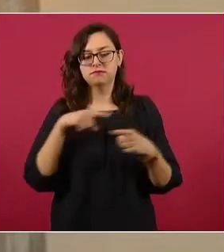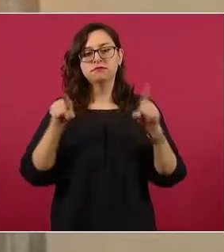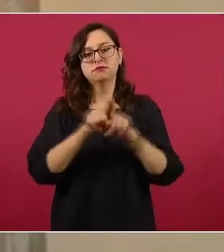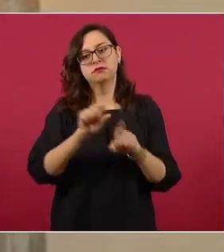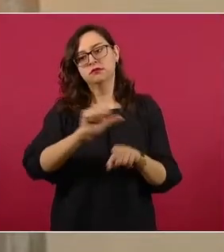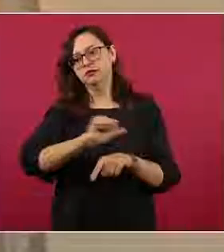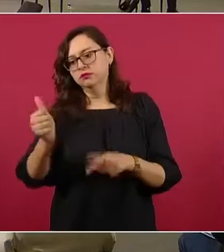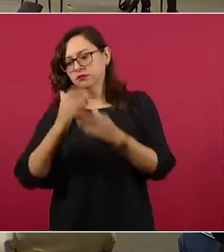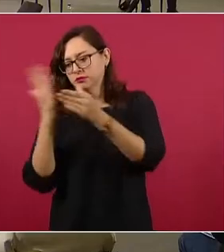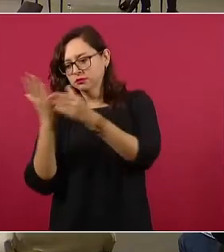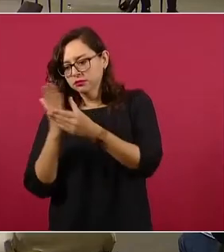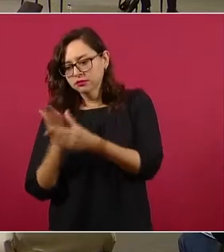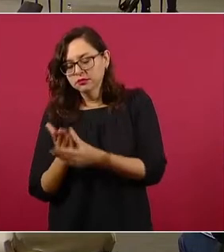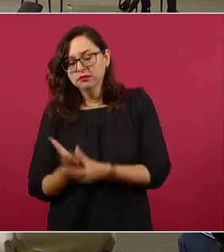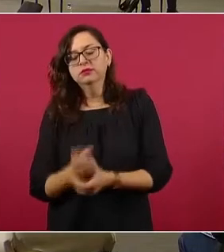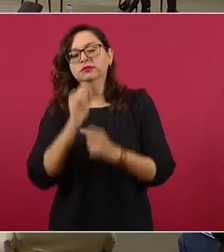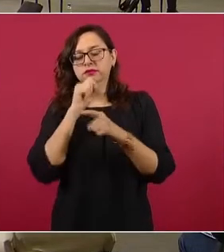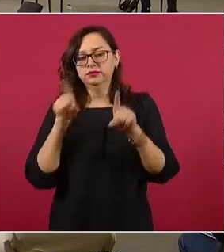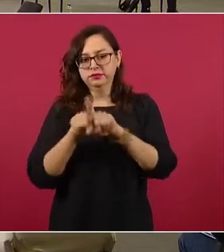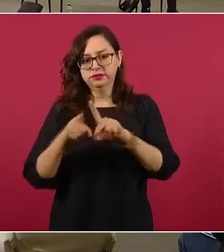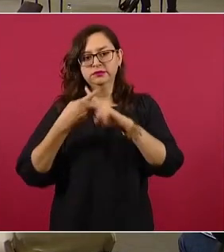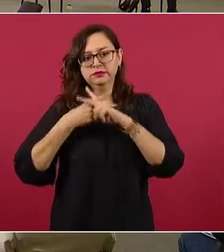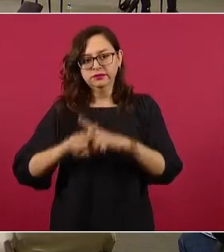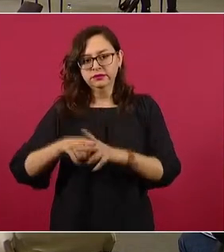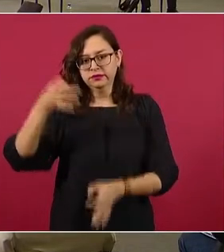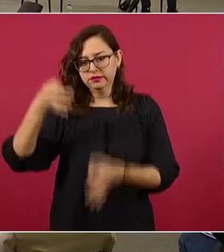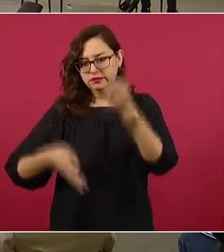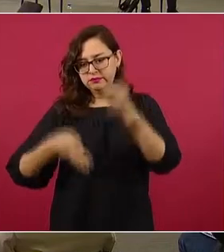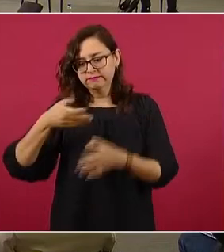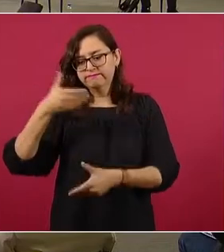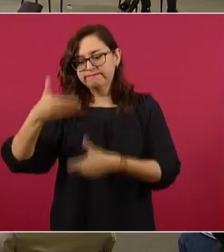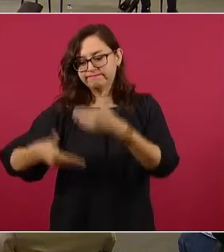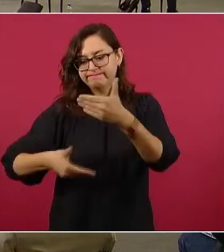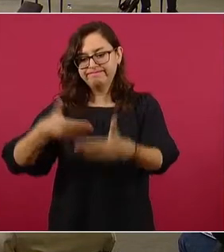Siguiente. Como recordatorio, diremos que